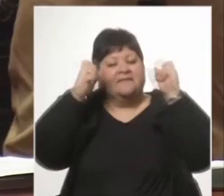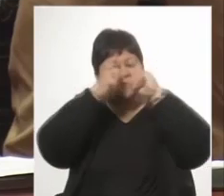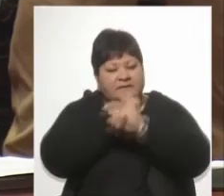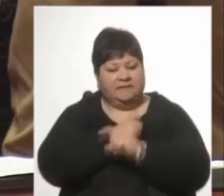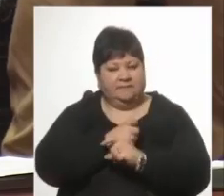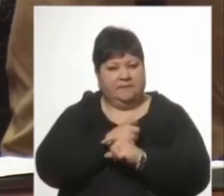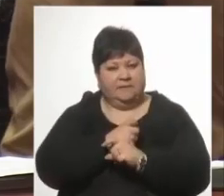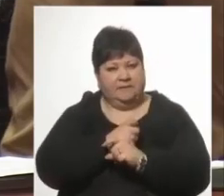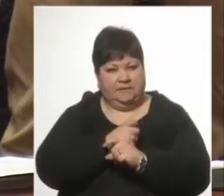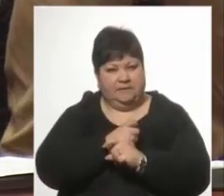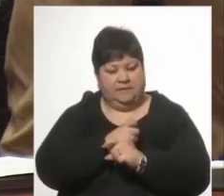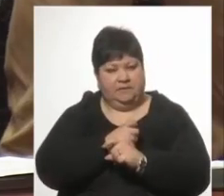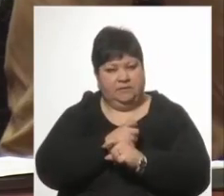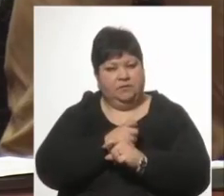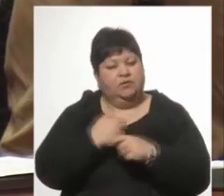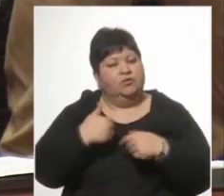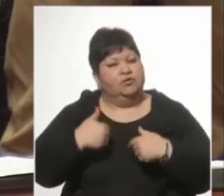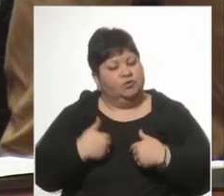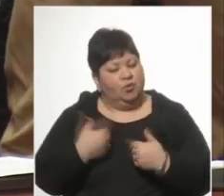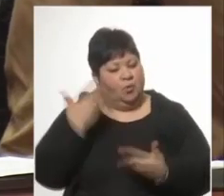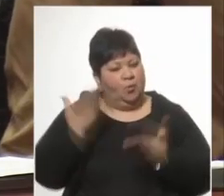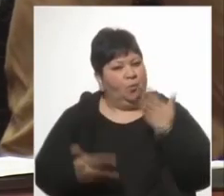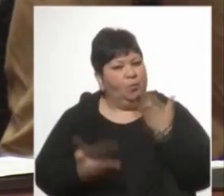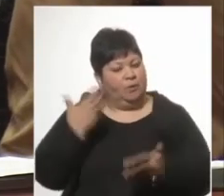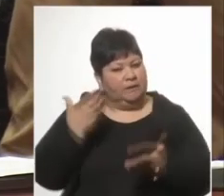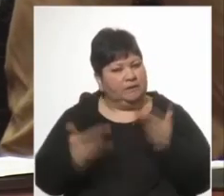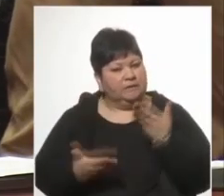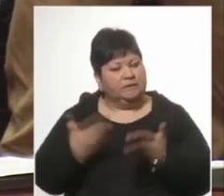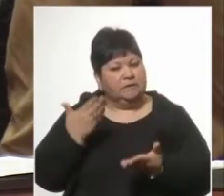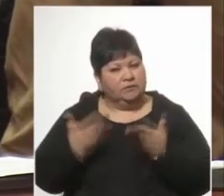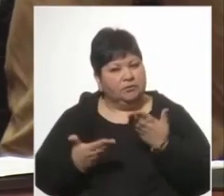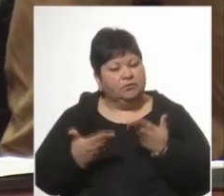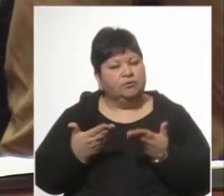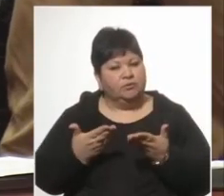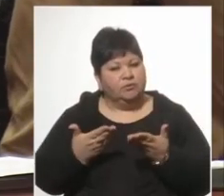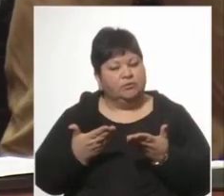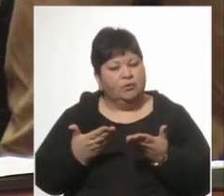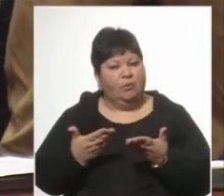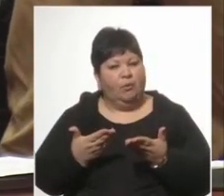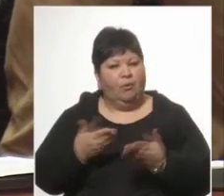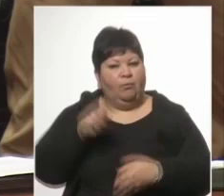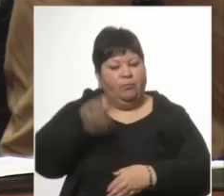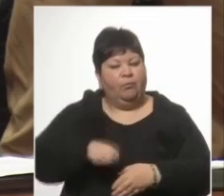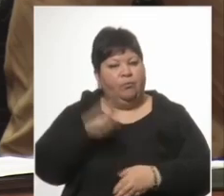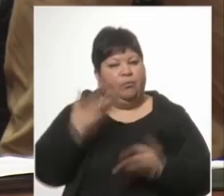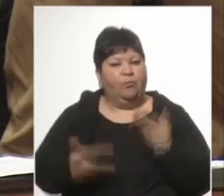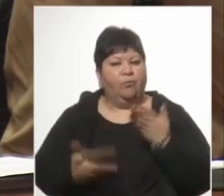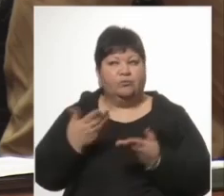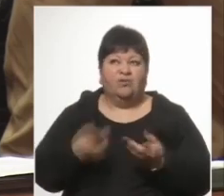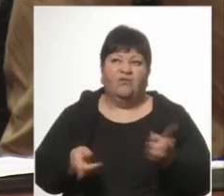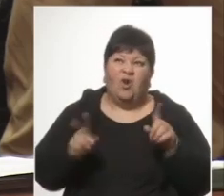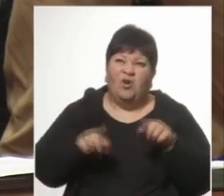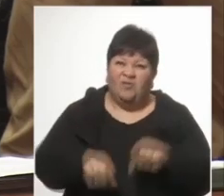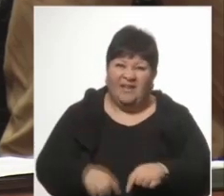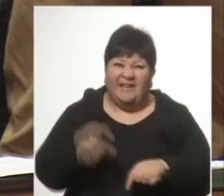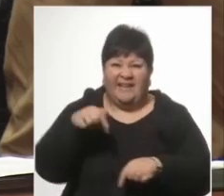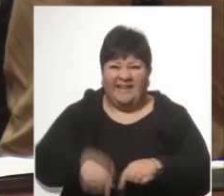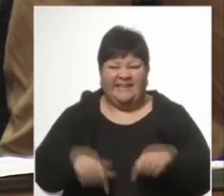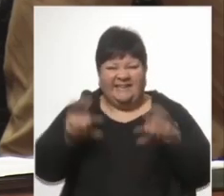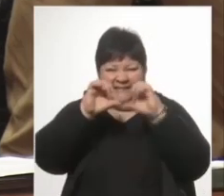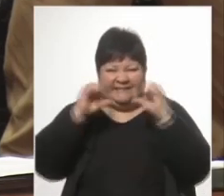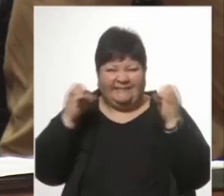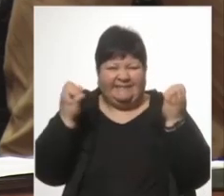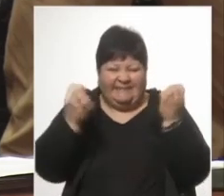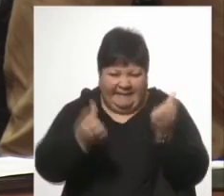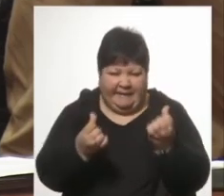difícilmente yo tendría un juicio justo y aún en caso de tenerlo, difícilmente volvería a esta Cámara